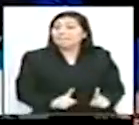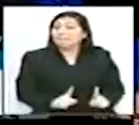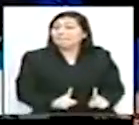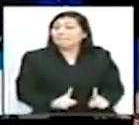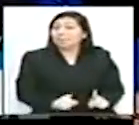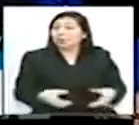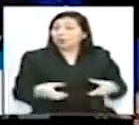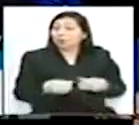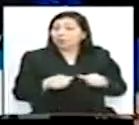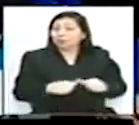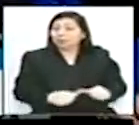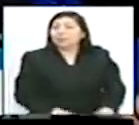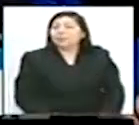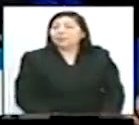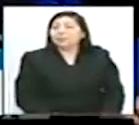Perdón, en la comisión permanente.